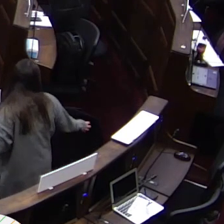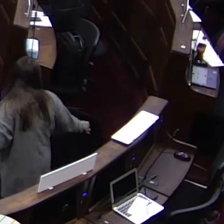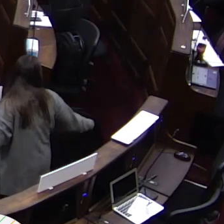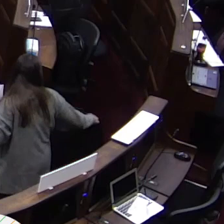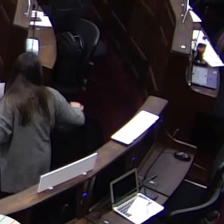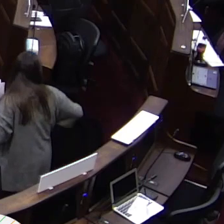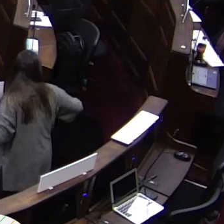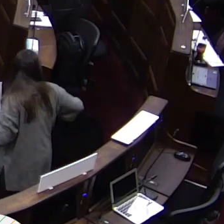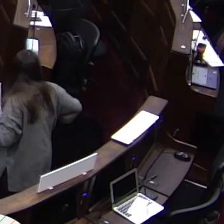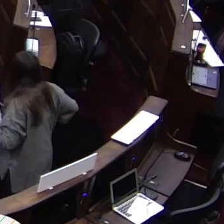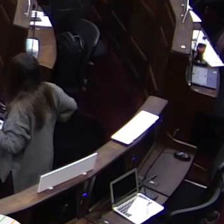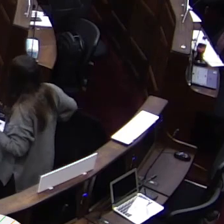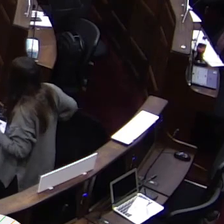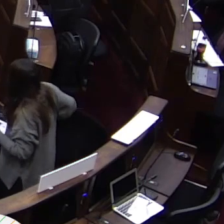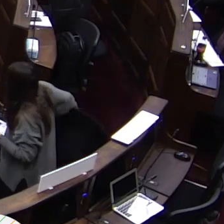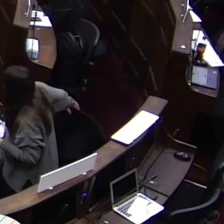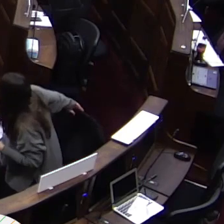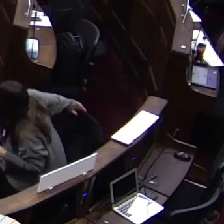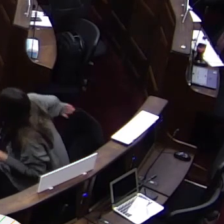información.